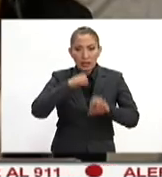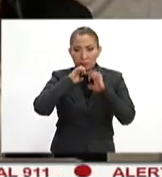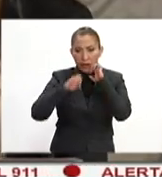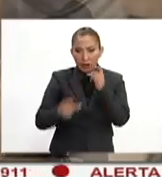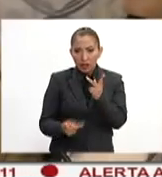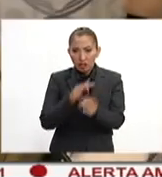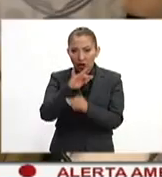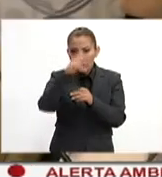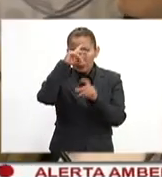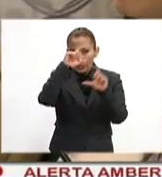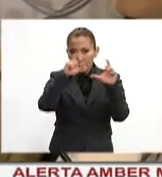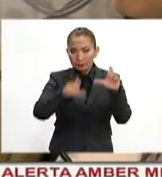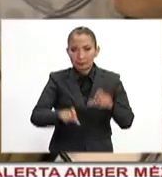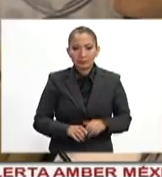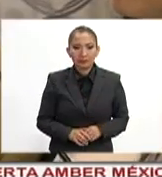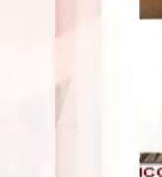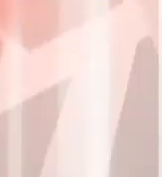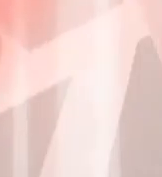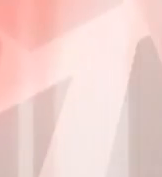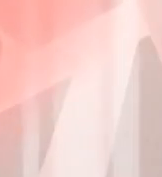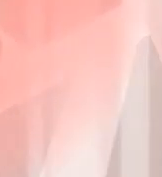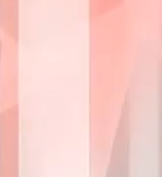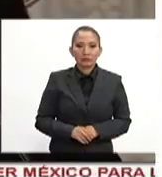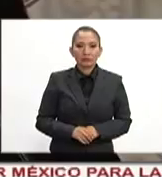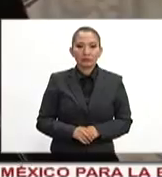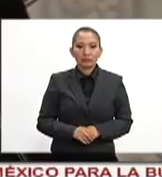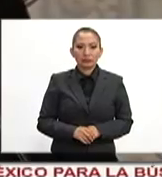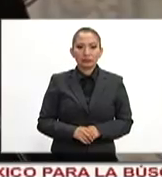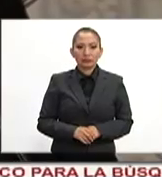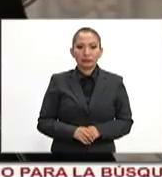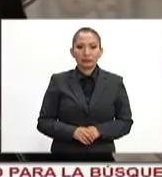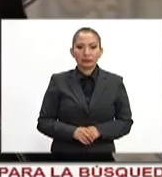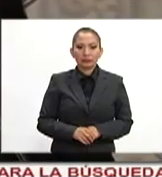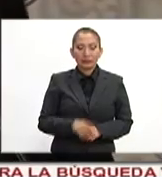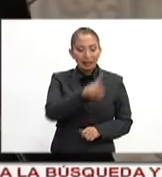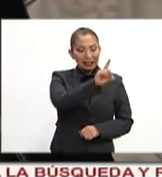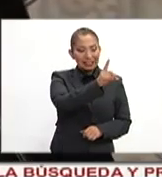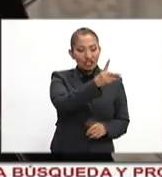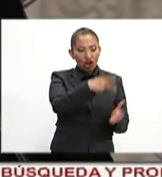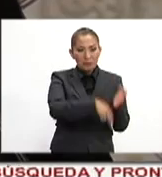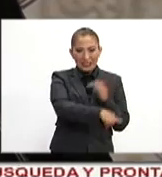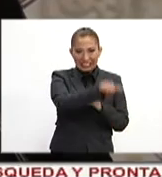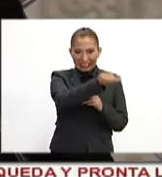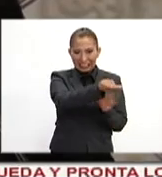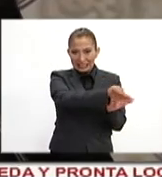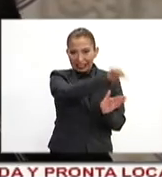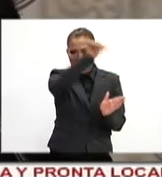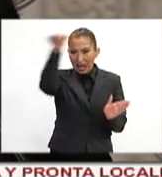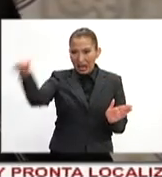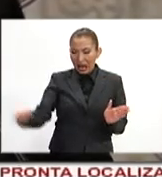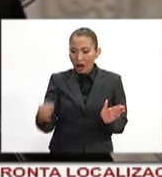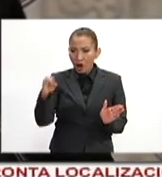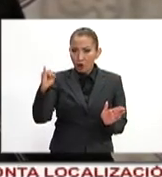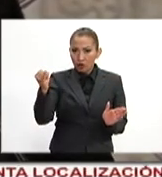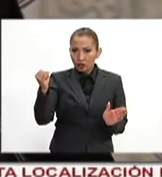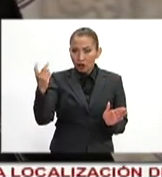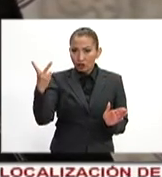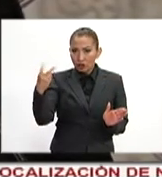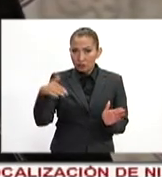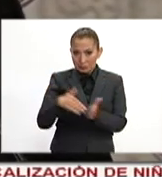periodistas en todo el territorio nacional. Que entre diciembre del 2016 y junio